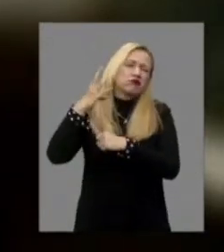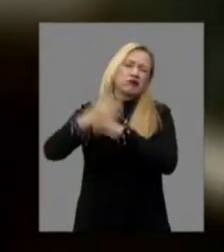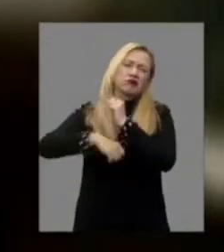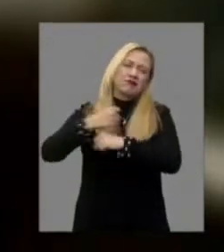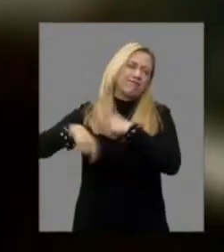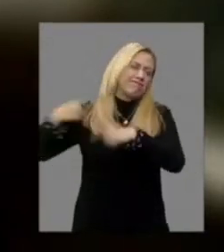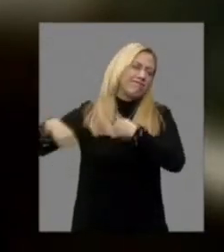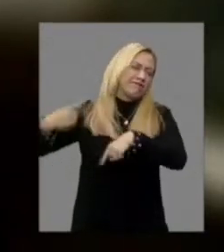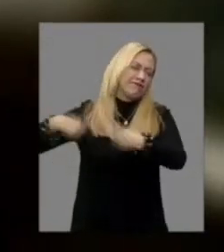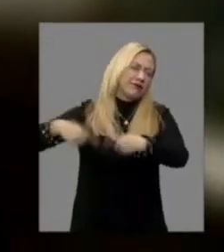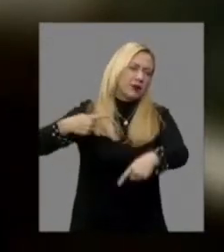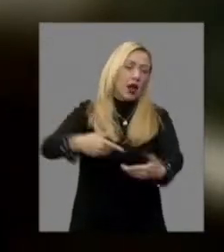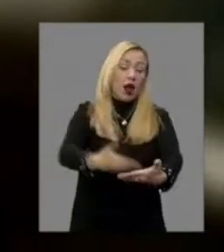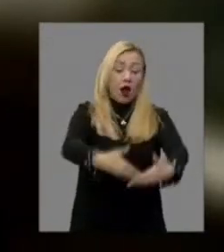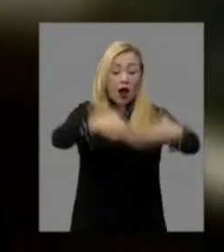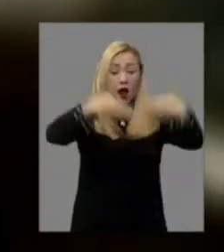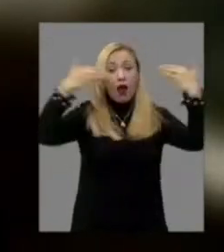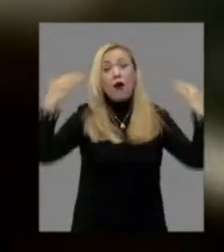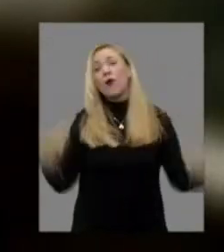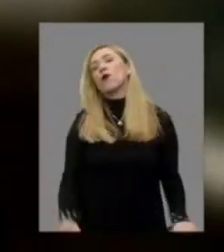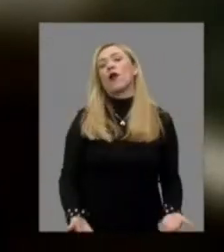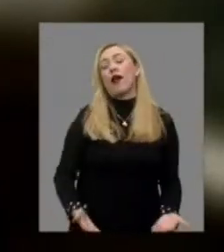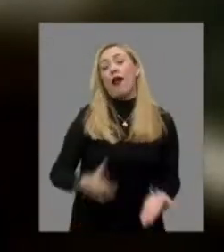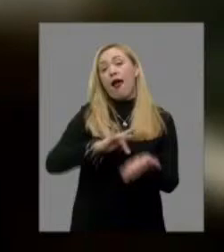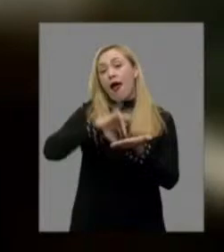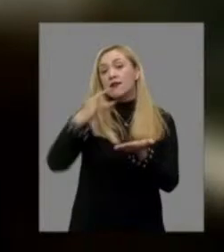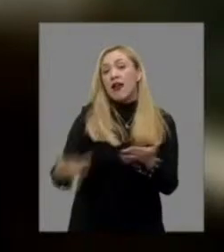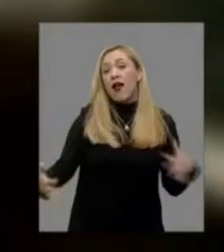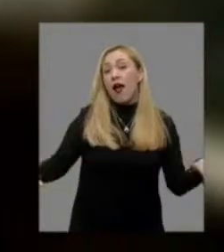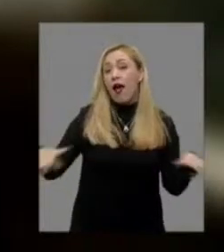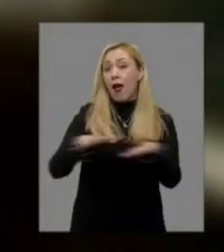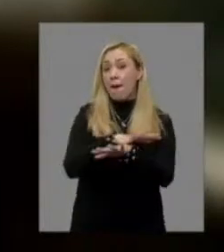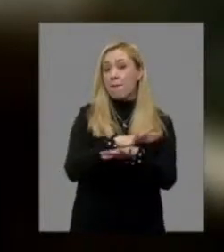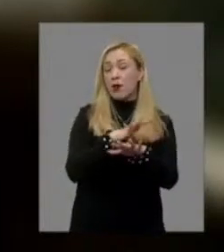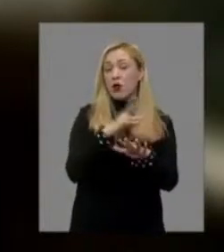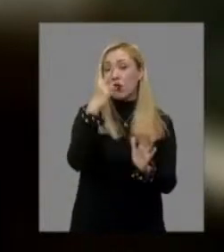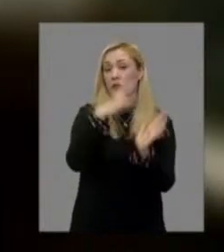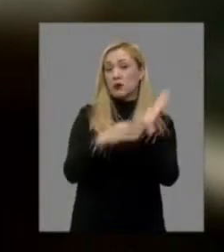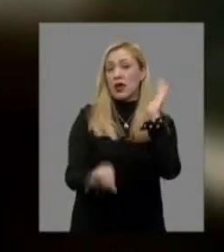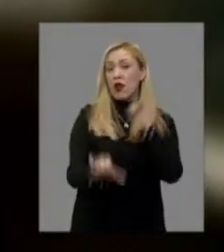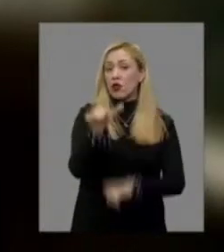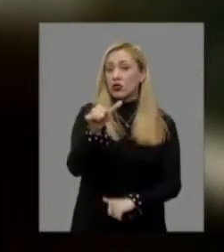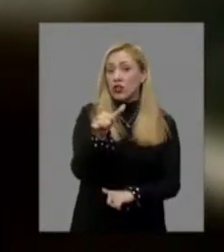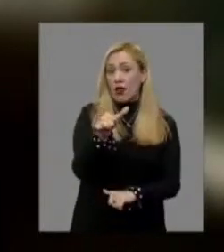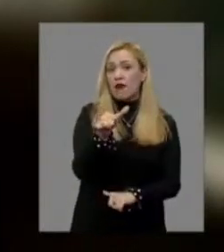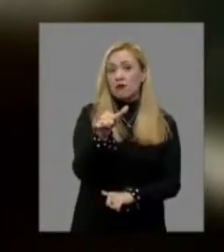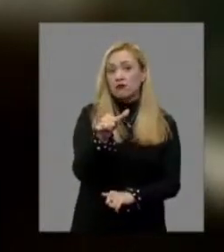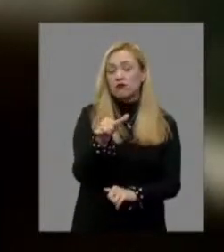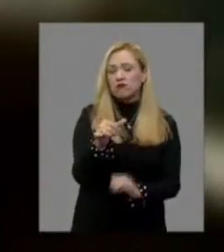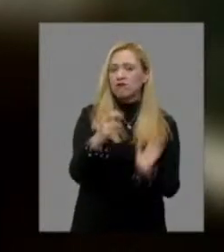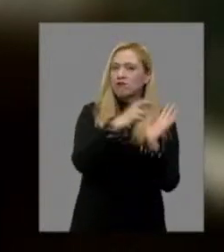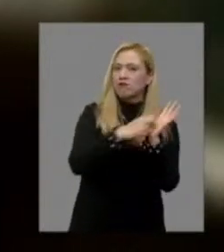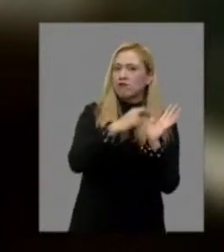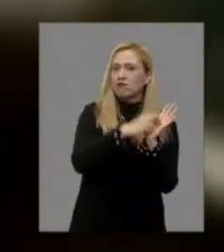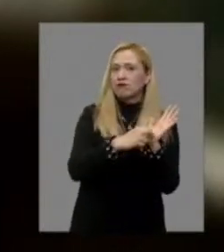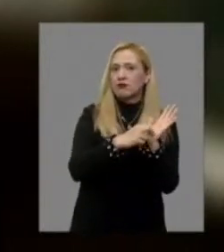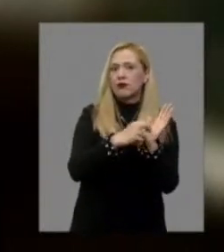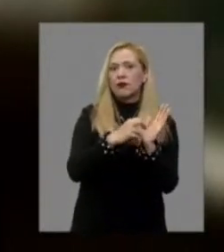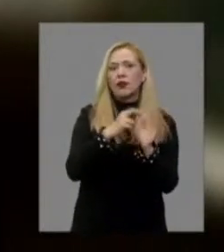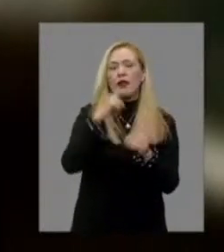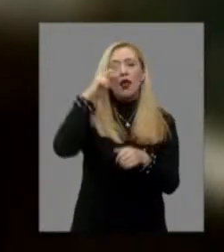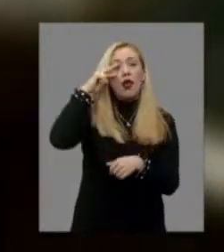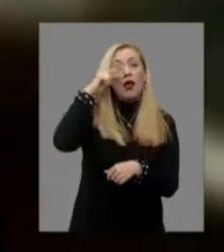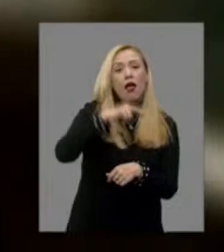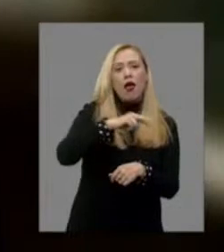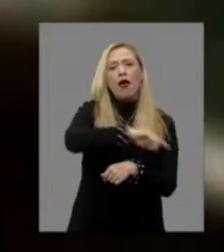luego, hoy por hoy y a partir de esta reforma de 2011, lo que encontramos es que